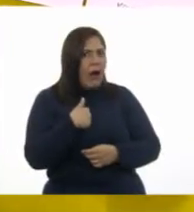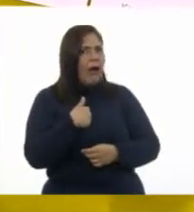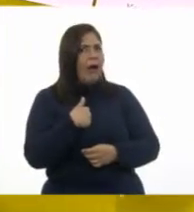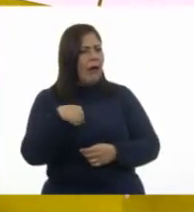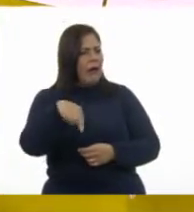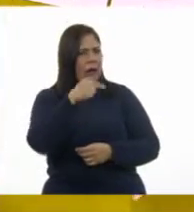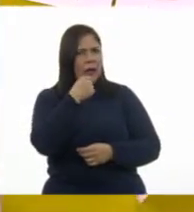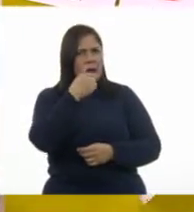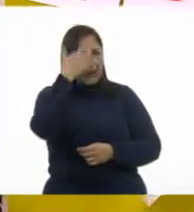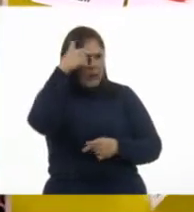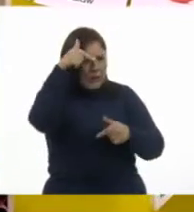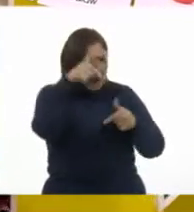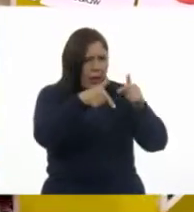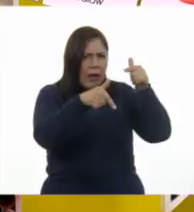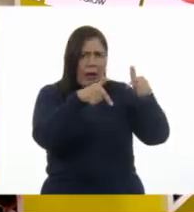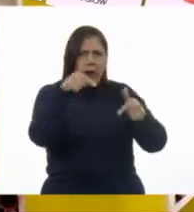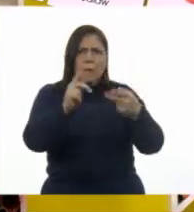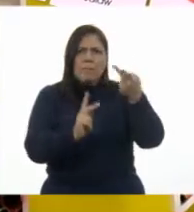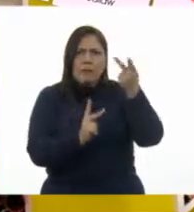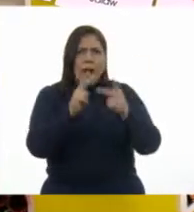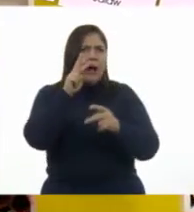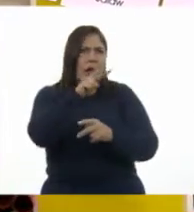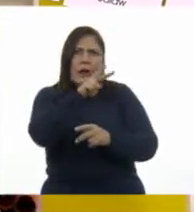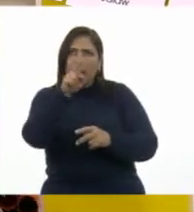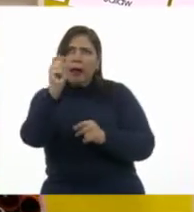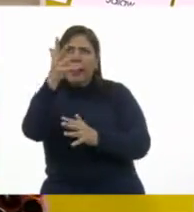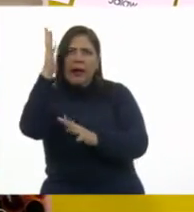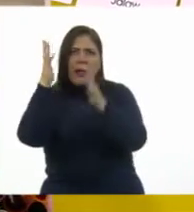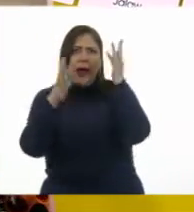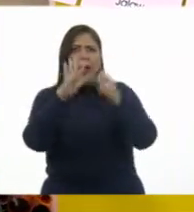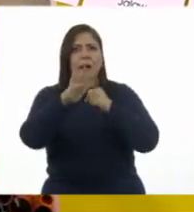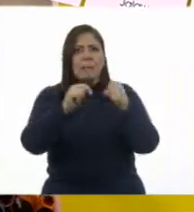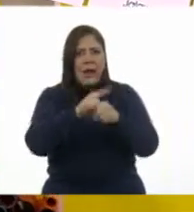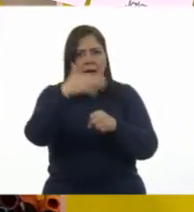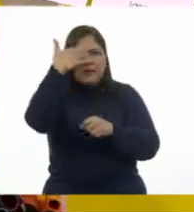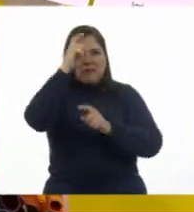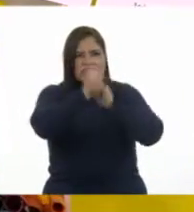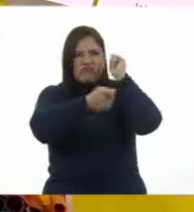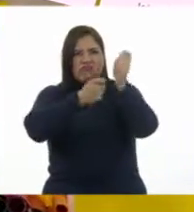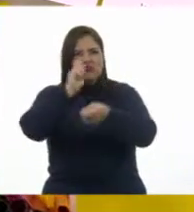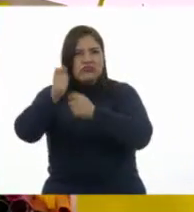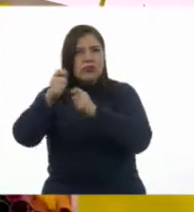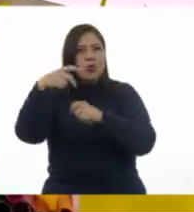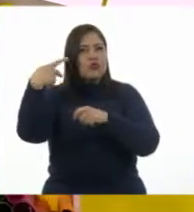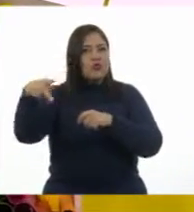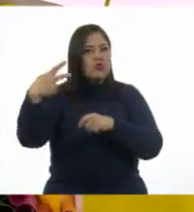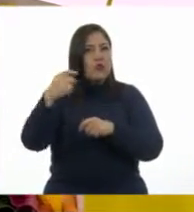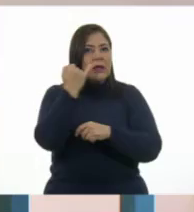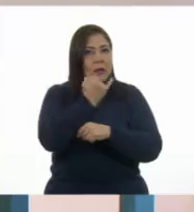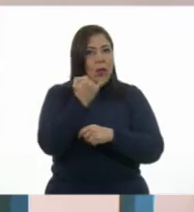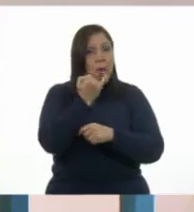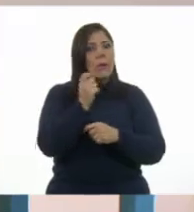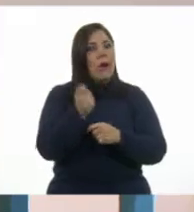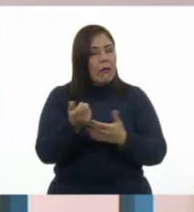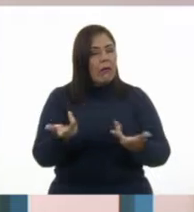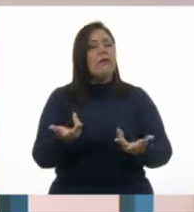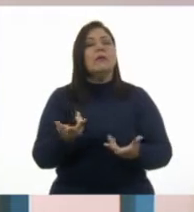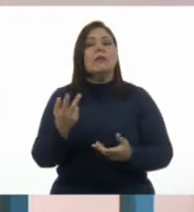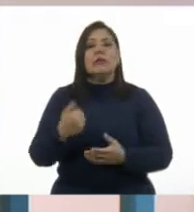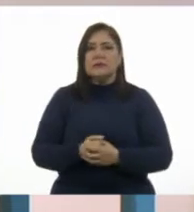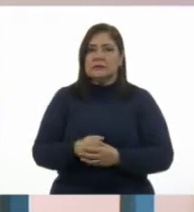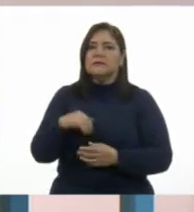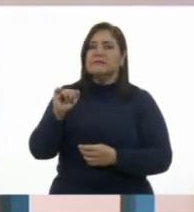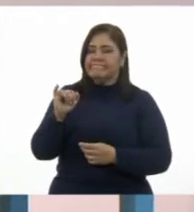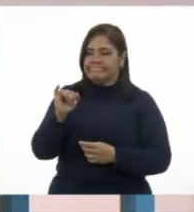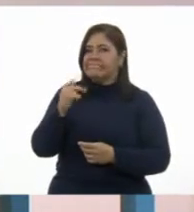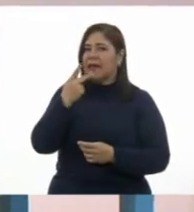reconocer muchísimas plantas, árboles y animales y que aparte los nombran en su lengua. Así es. Hinche.